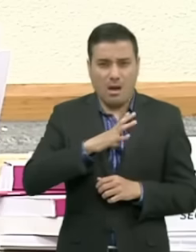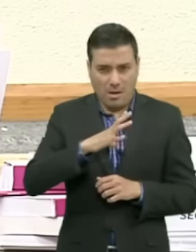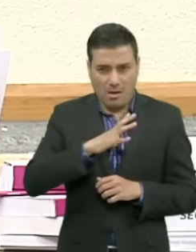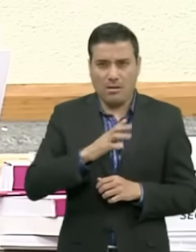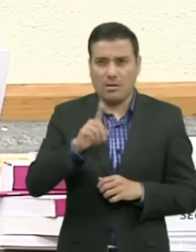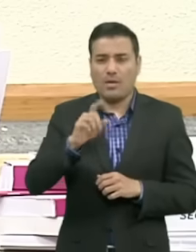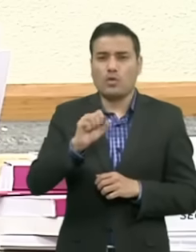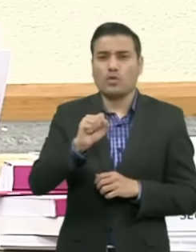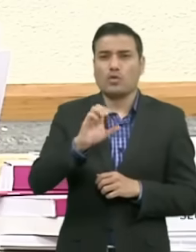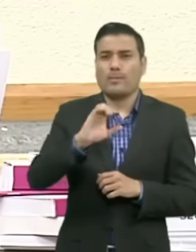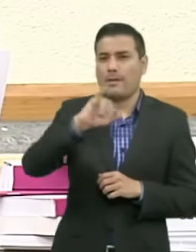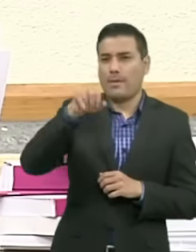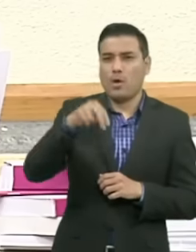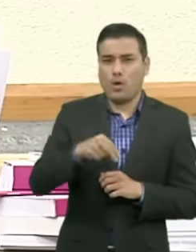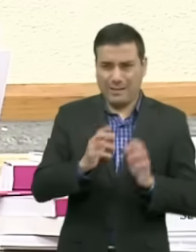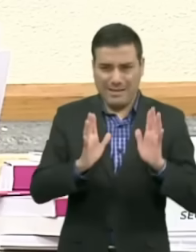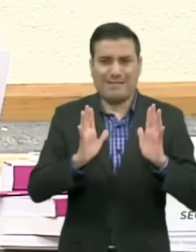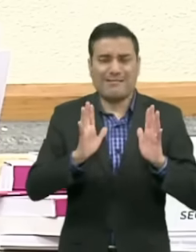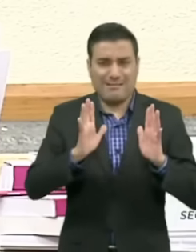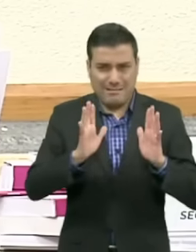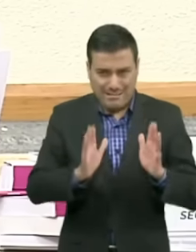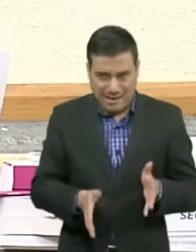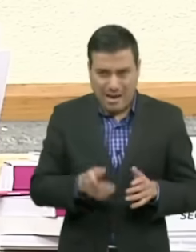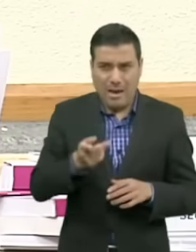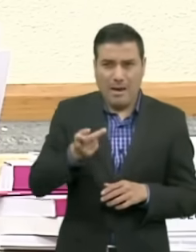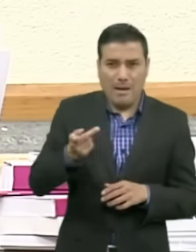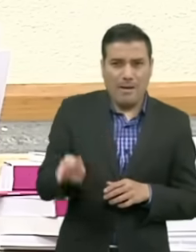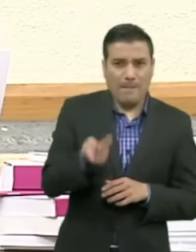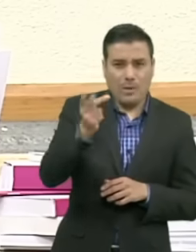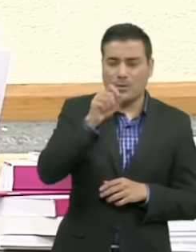la Suprema Corte, que había una acción de